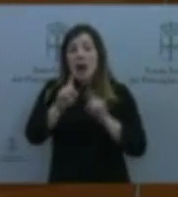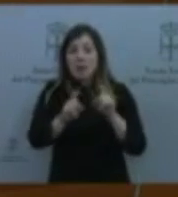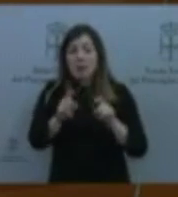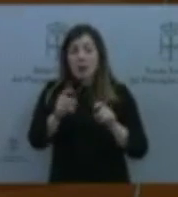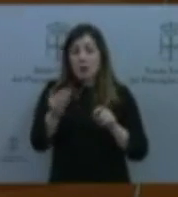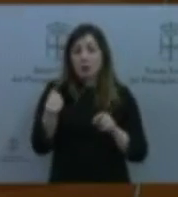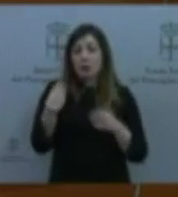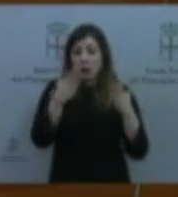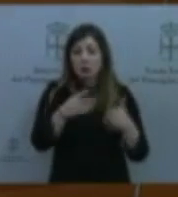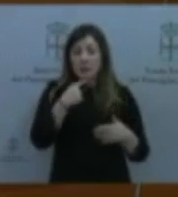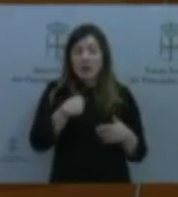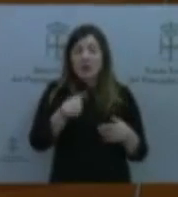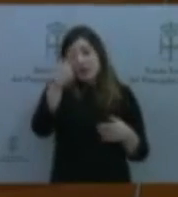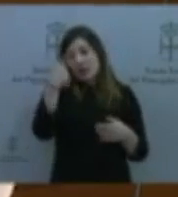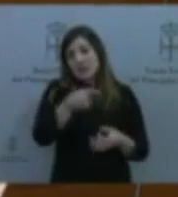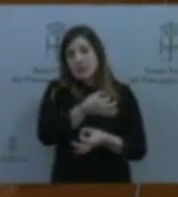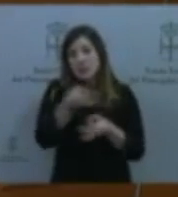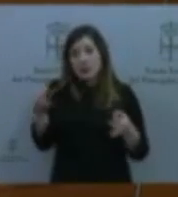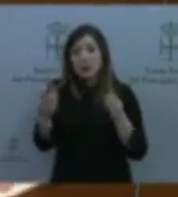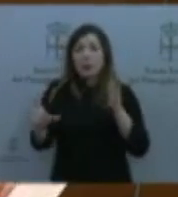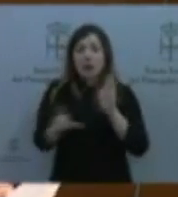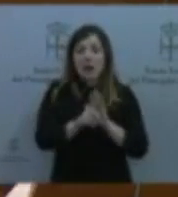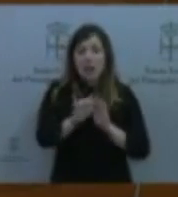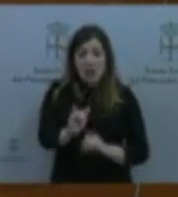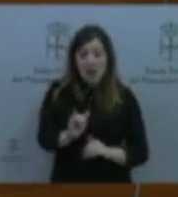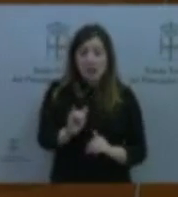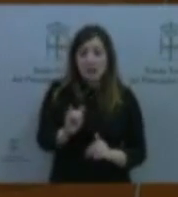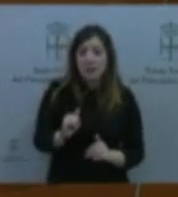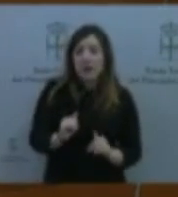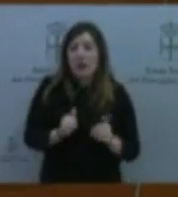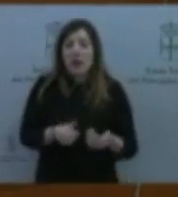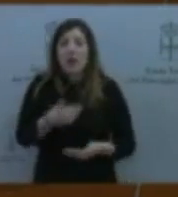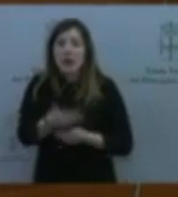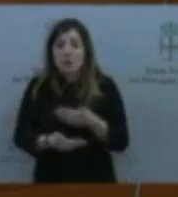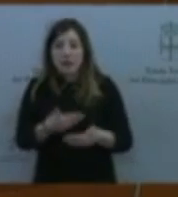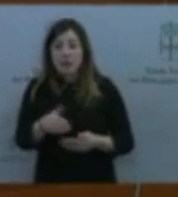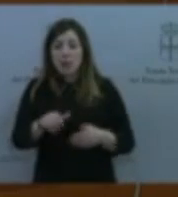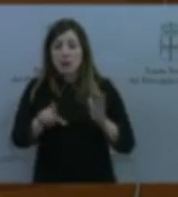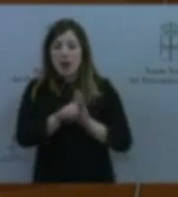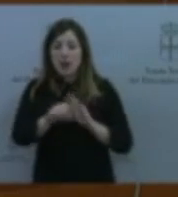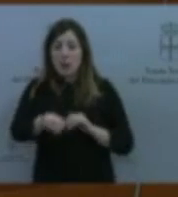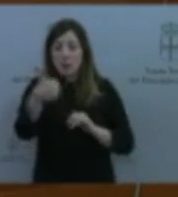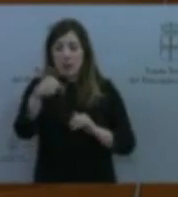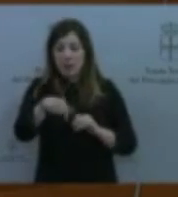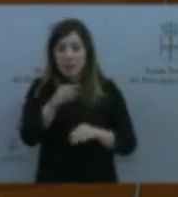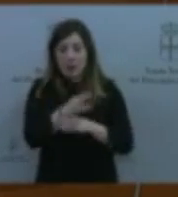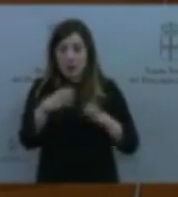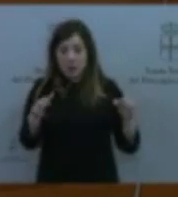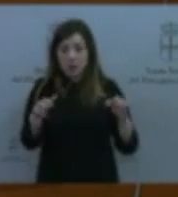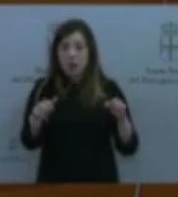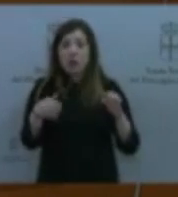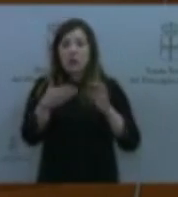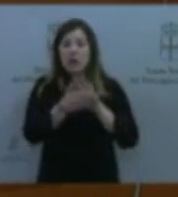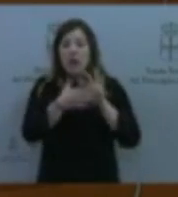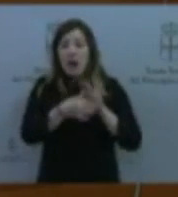que hay una ley en marcha, una ley aprobada en este Parlamento con respecto a la creación de nuevas categorías y,